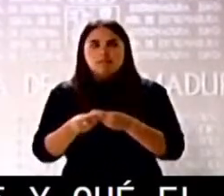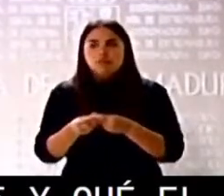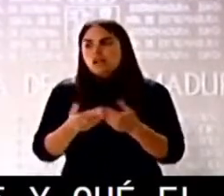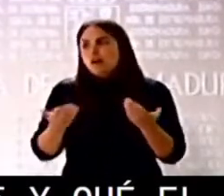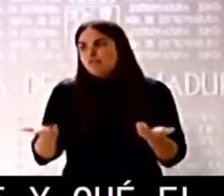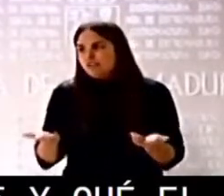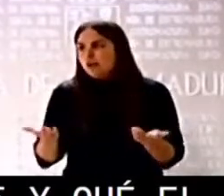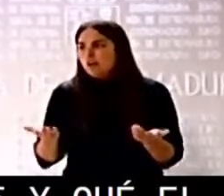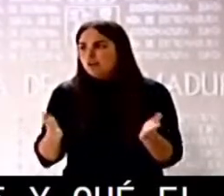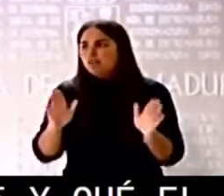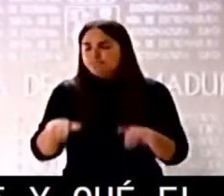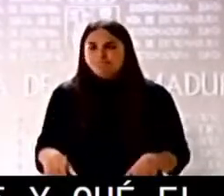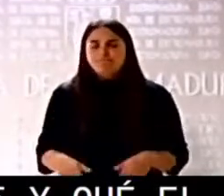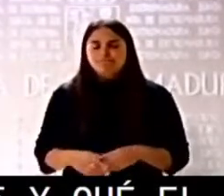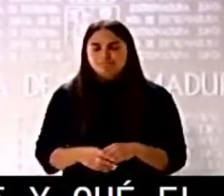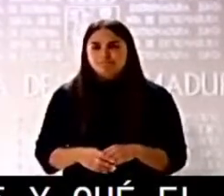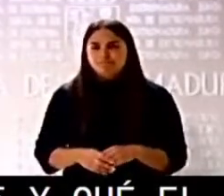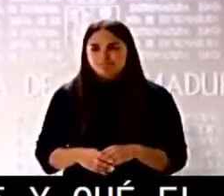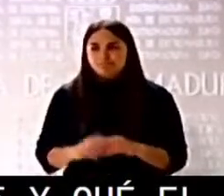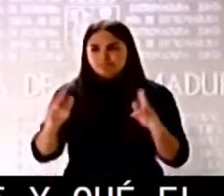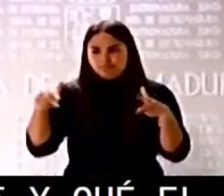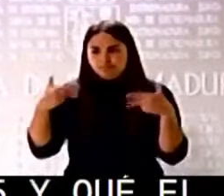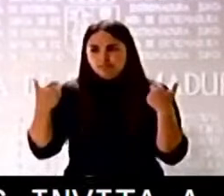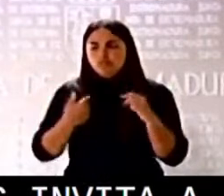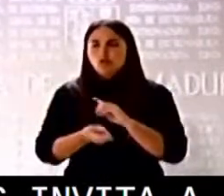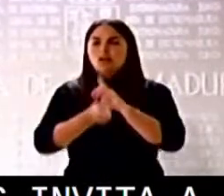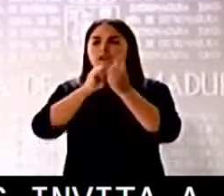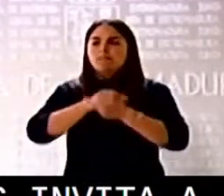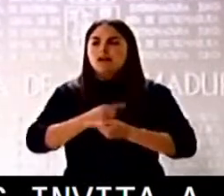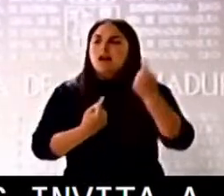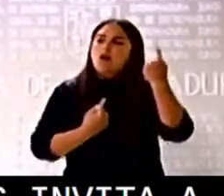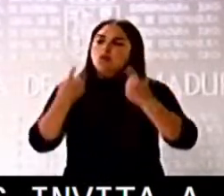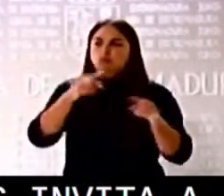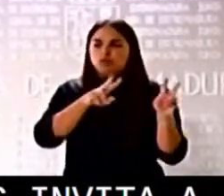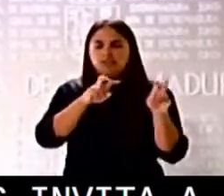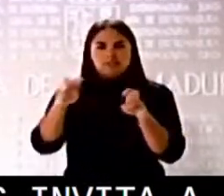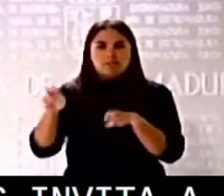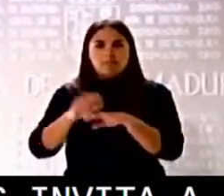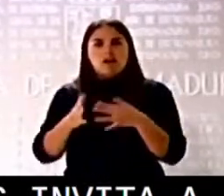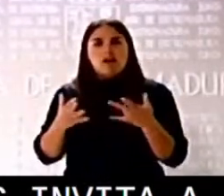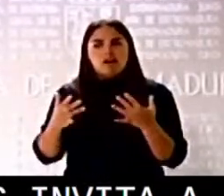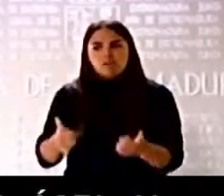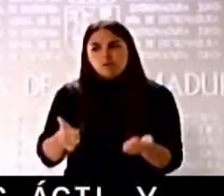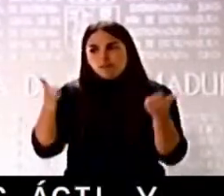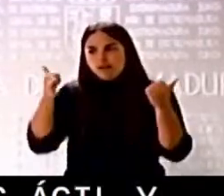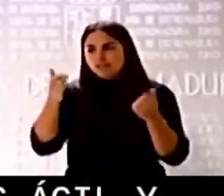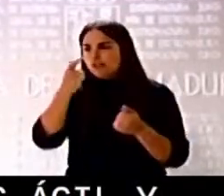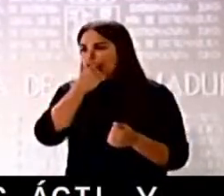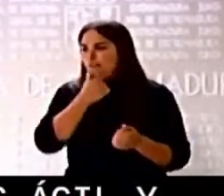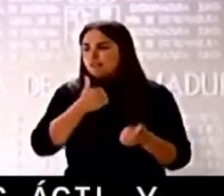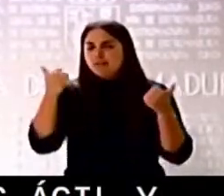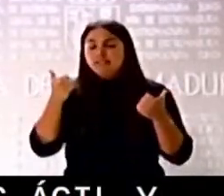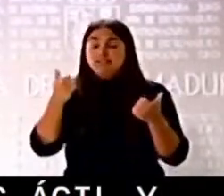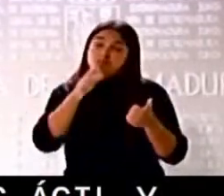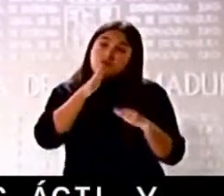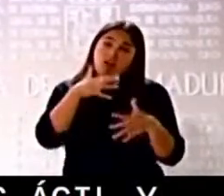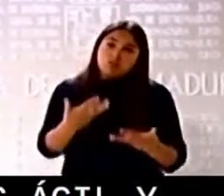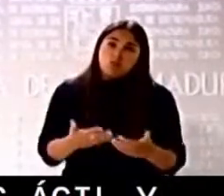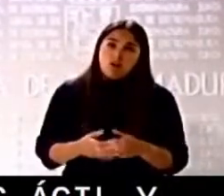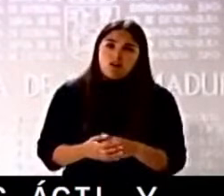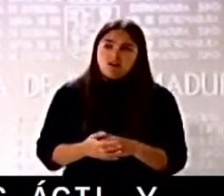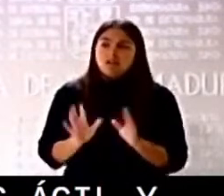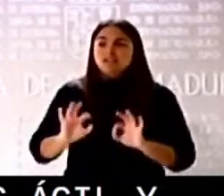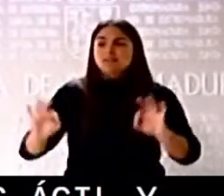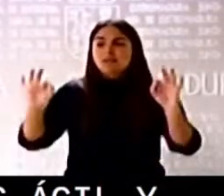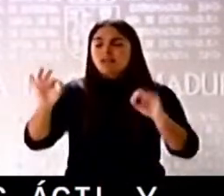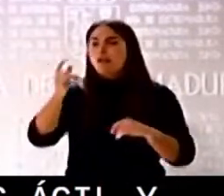nos invita a cambiar algunas cuestiones que hagan más ágil y sencilla la actual. Especialmente